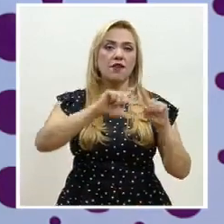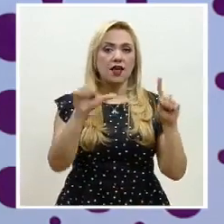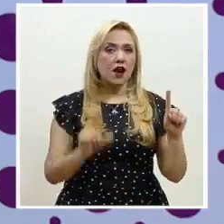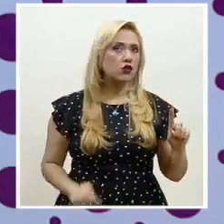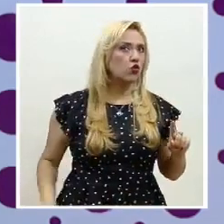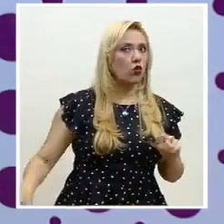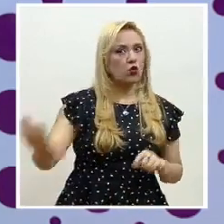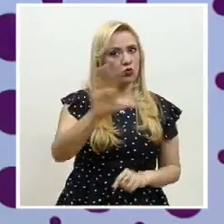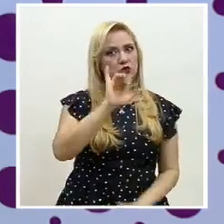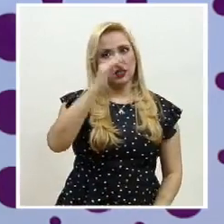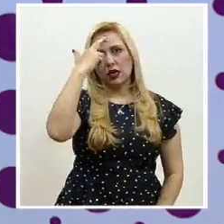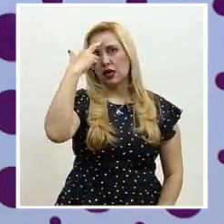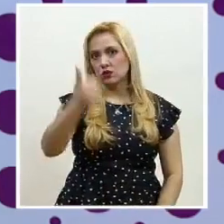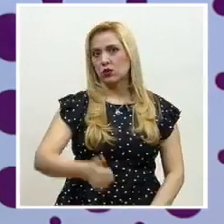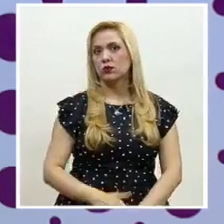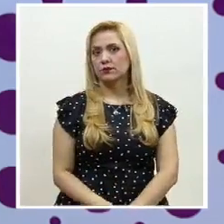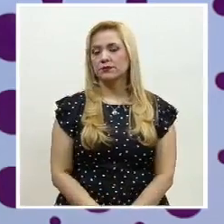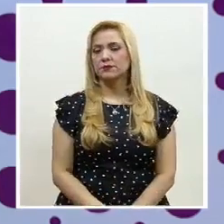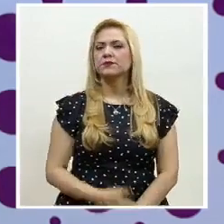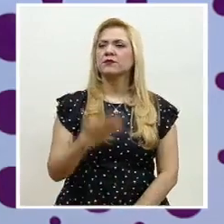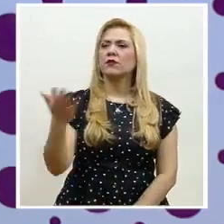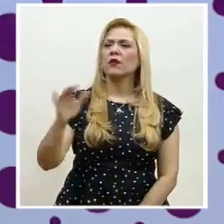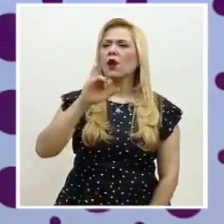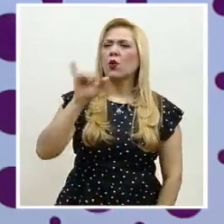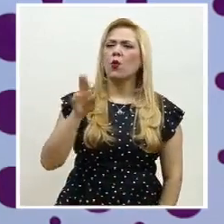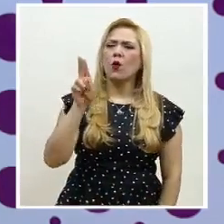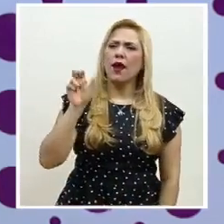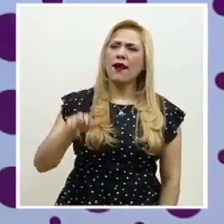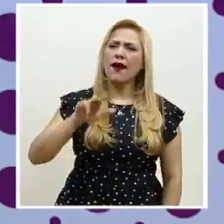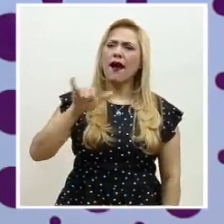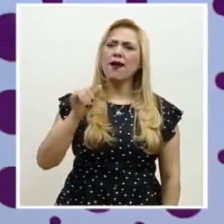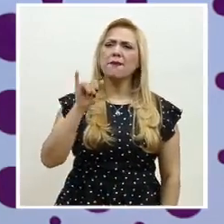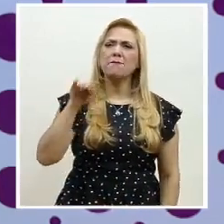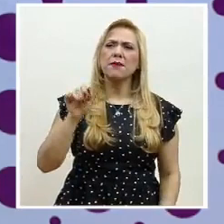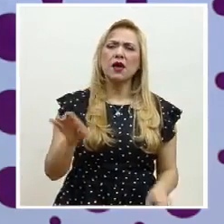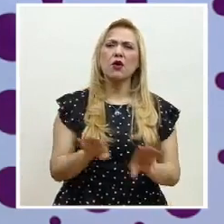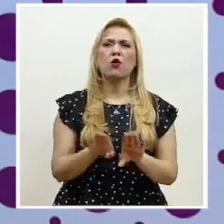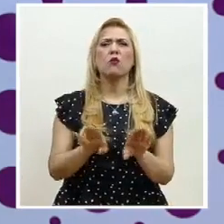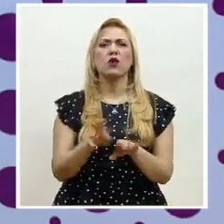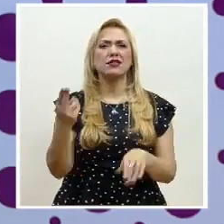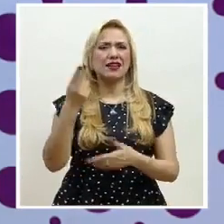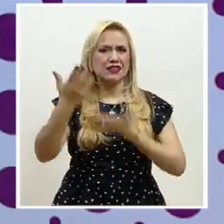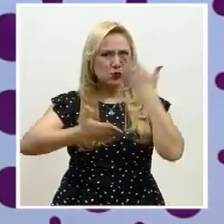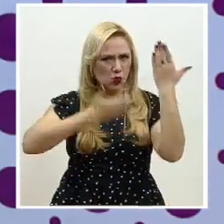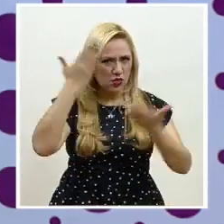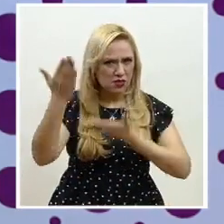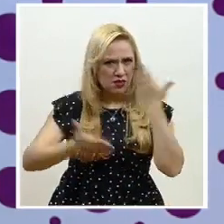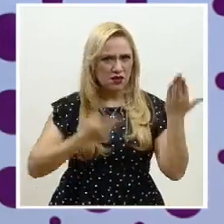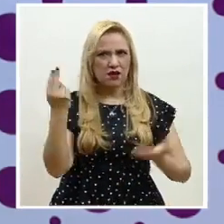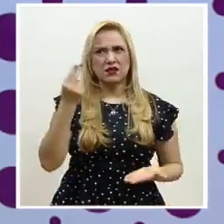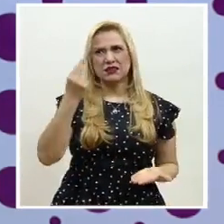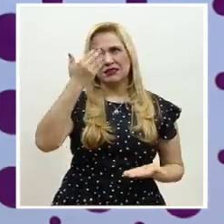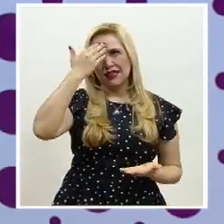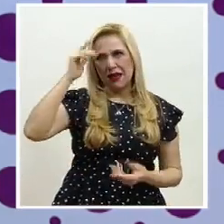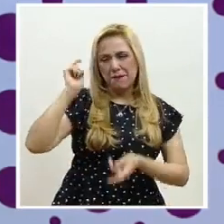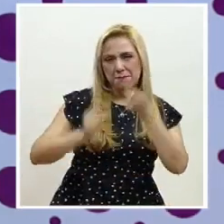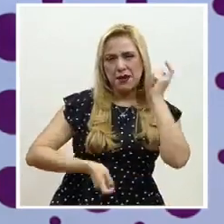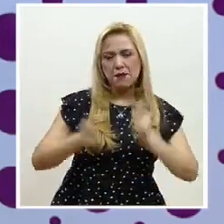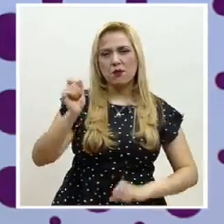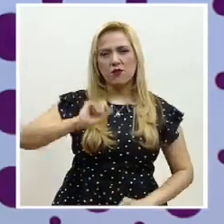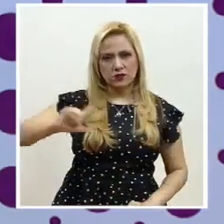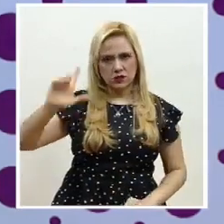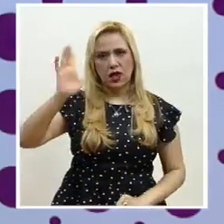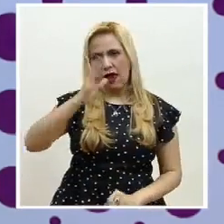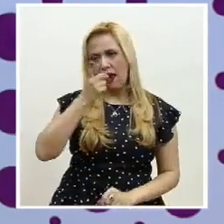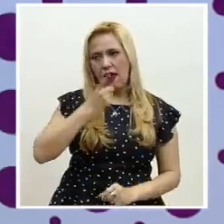país. Juan Jaime, hemos hablado de temas, digamos, del perfil académico, de alguna manera, o profesional, pero no hemos hablado